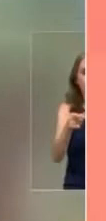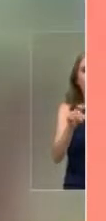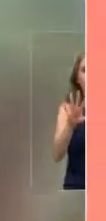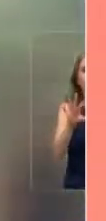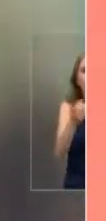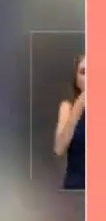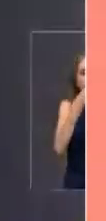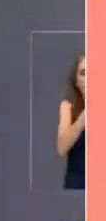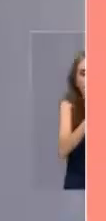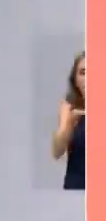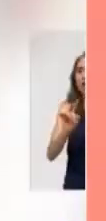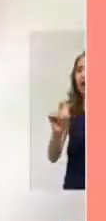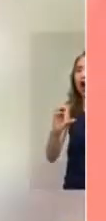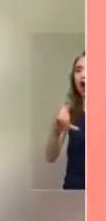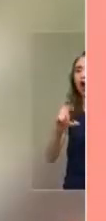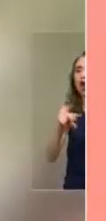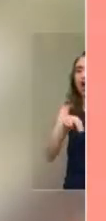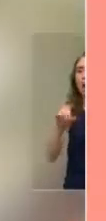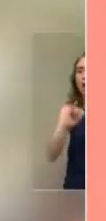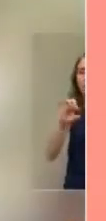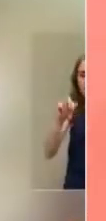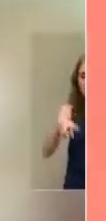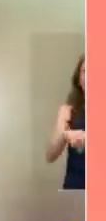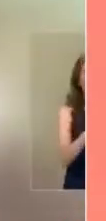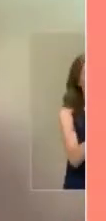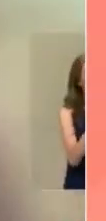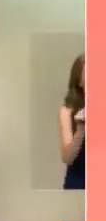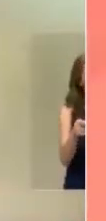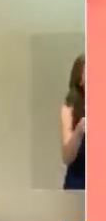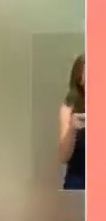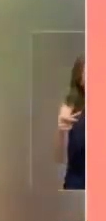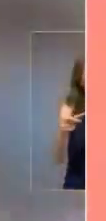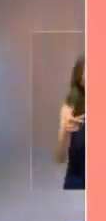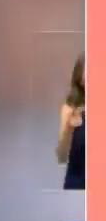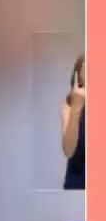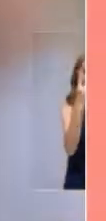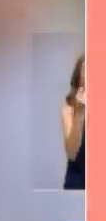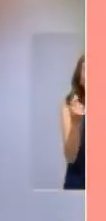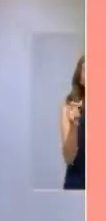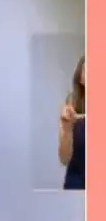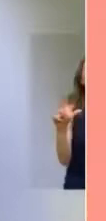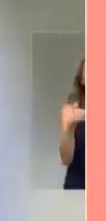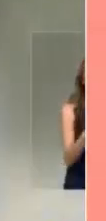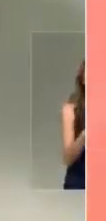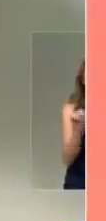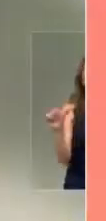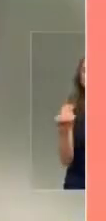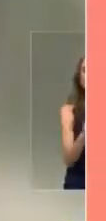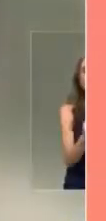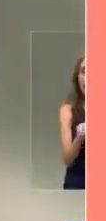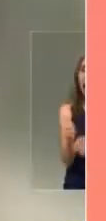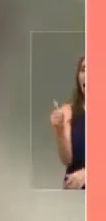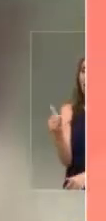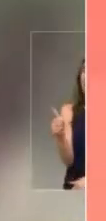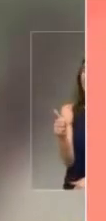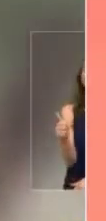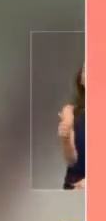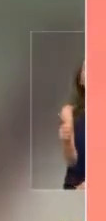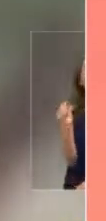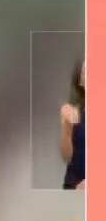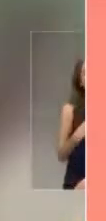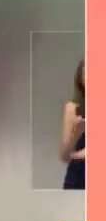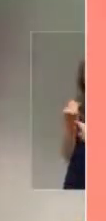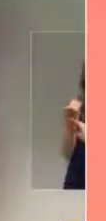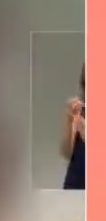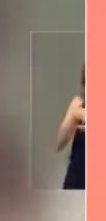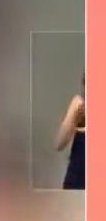de medicamentos afecta a la salud pública y puede tener consecuencias irreparables para la salud. Por eso se